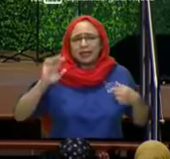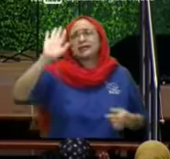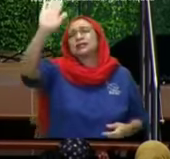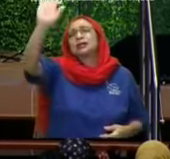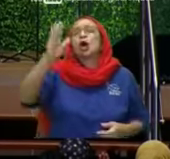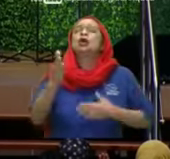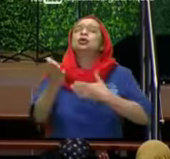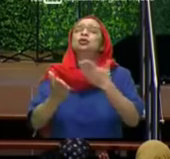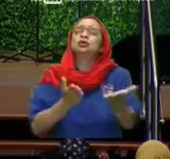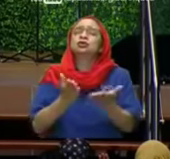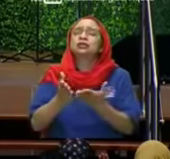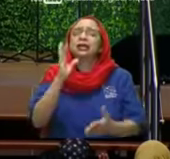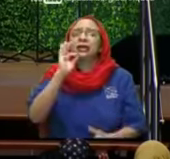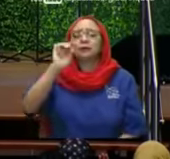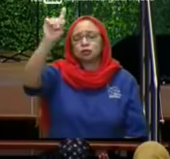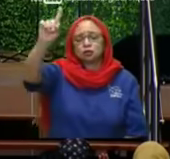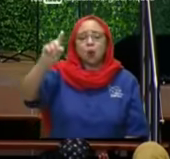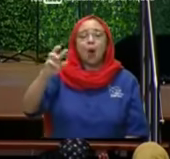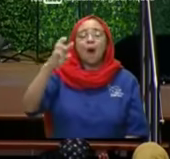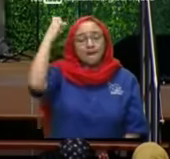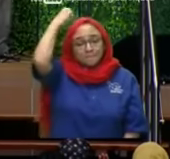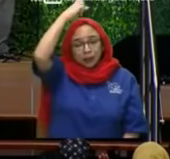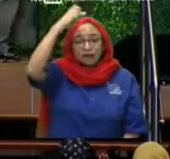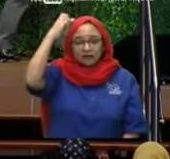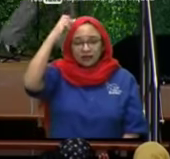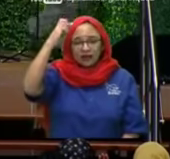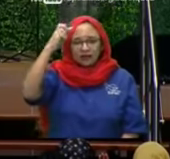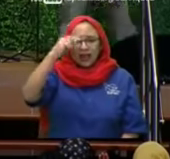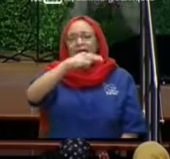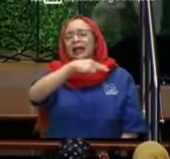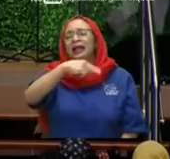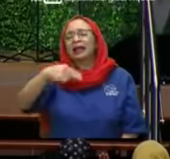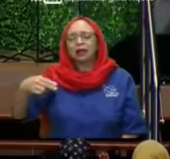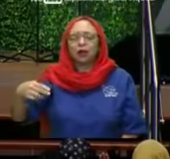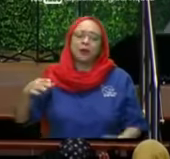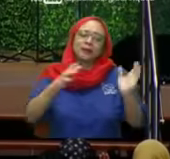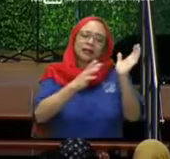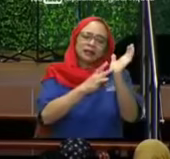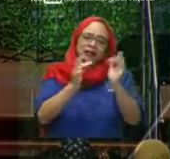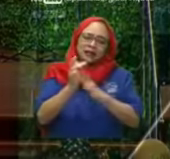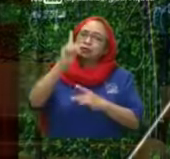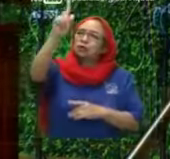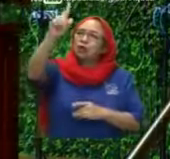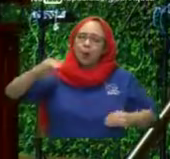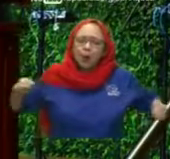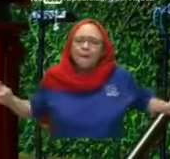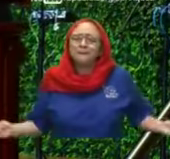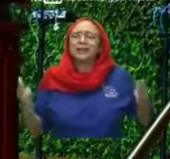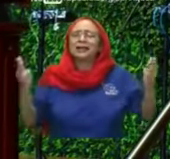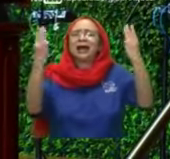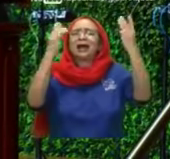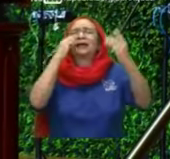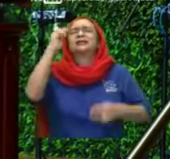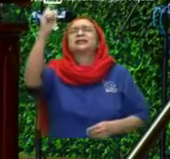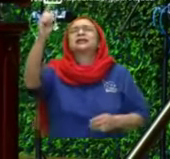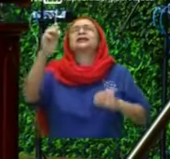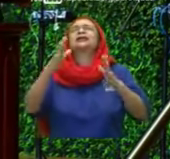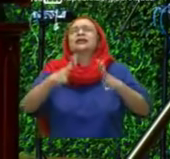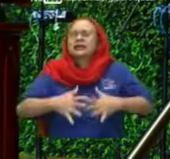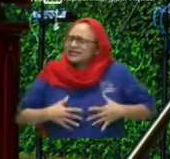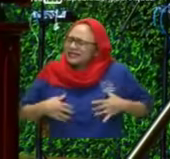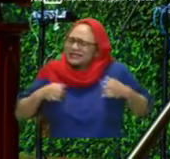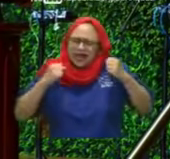tuyo, sobre tu profeta. En el nombre poderoso de Jesús, haz un milagro de